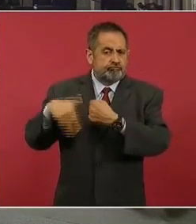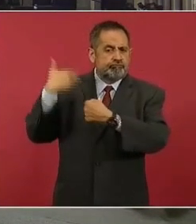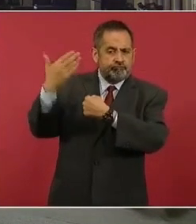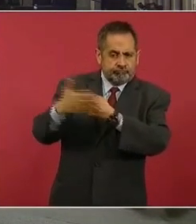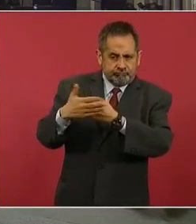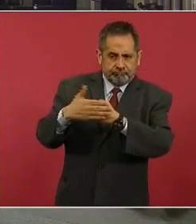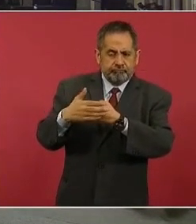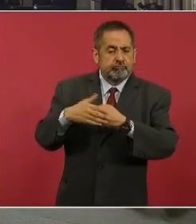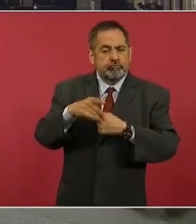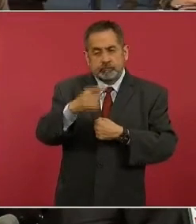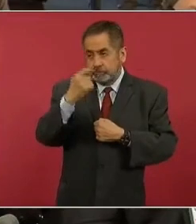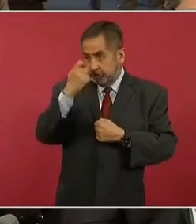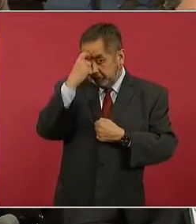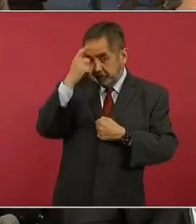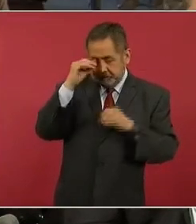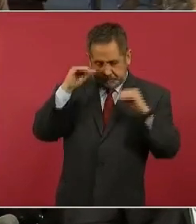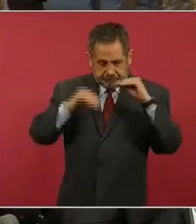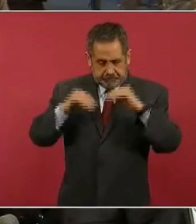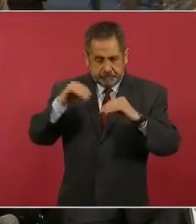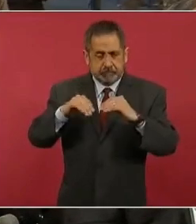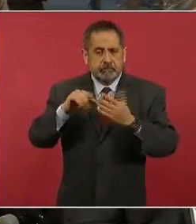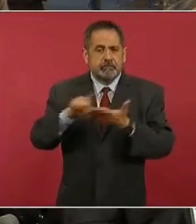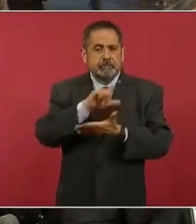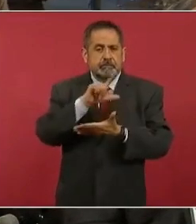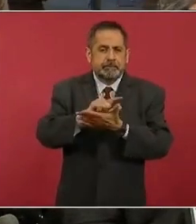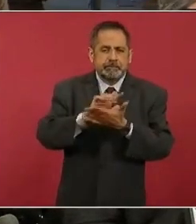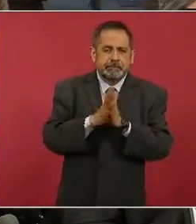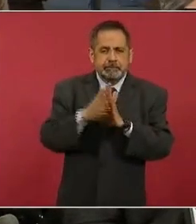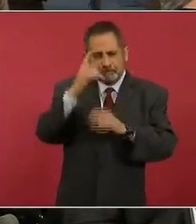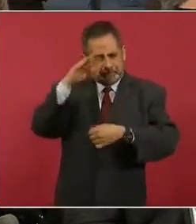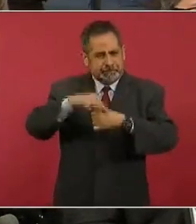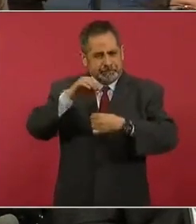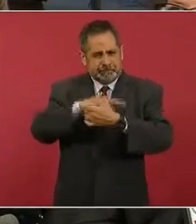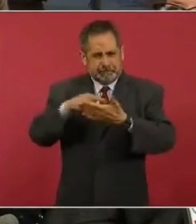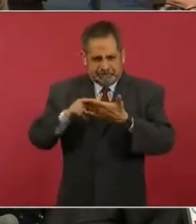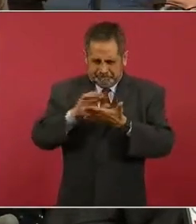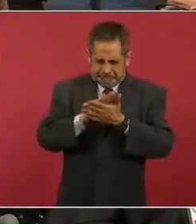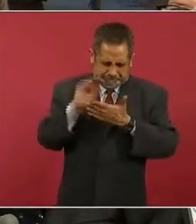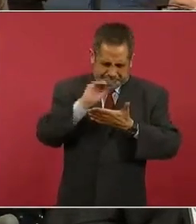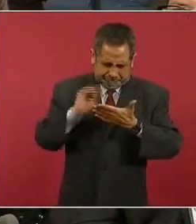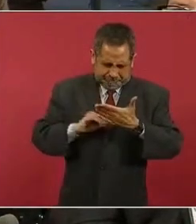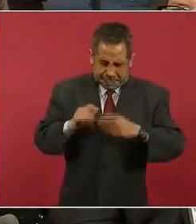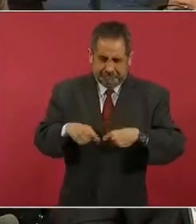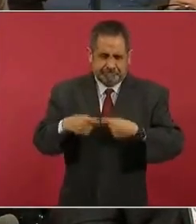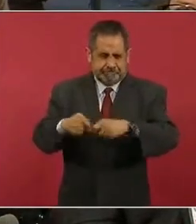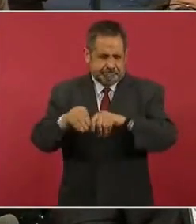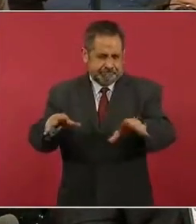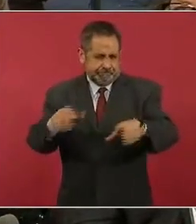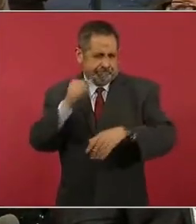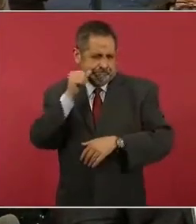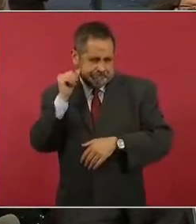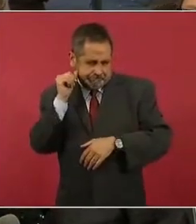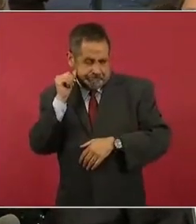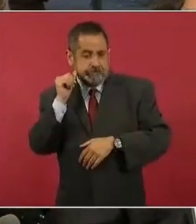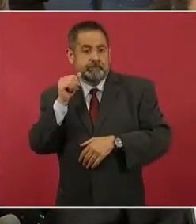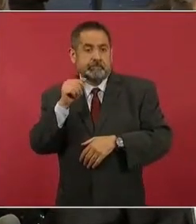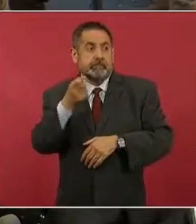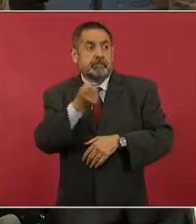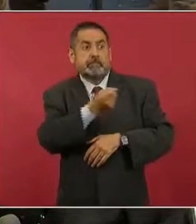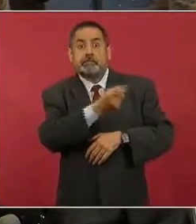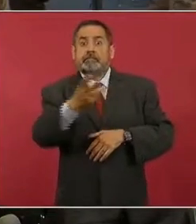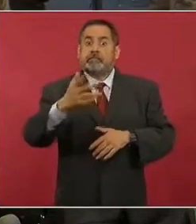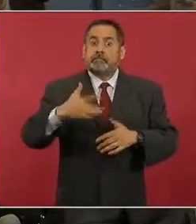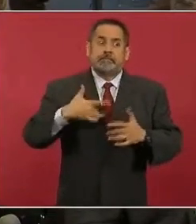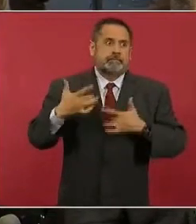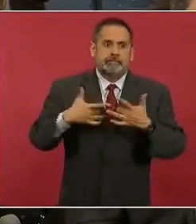una iniciativa de reforma electoral pues ya caló el tema, me parece a mí. El día de ayer también